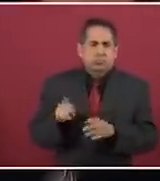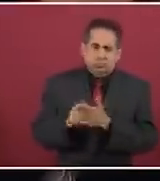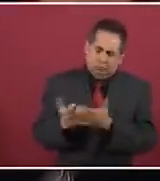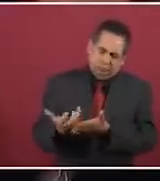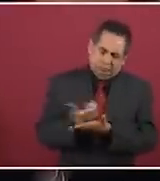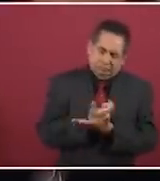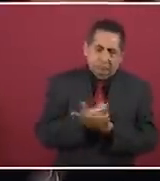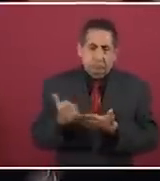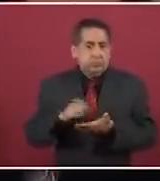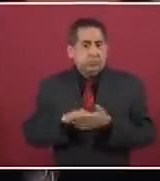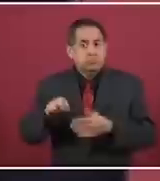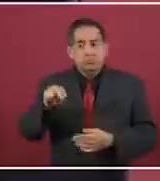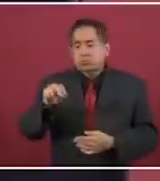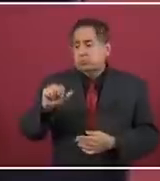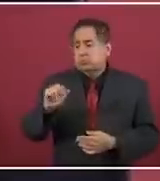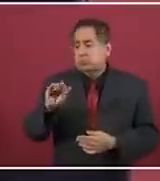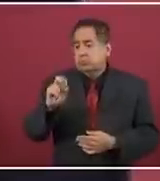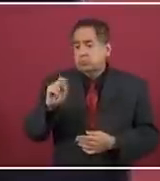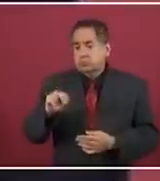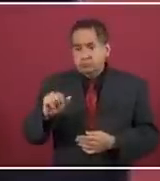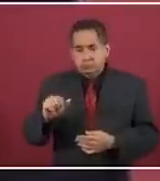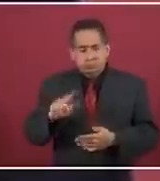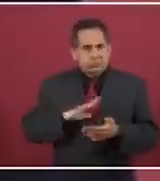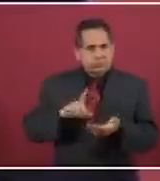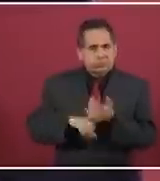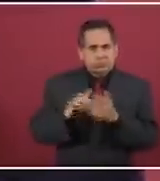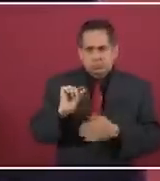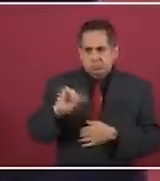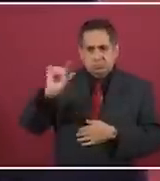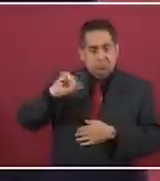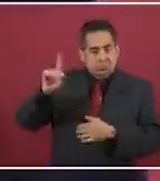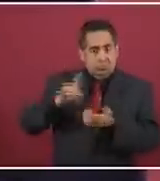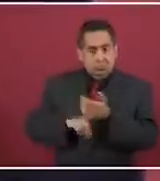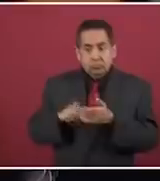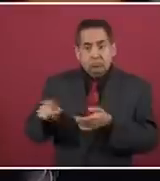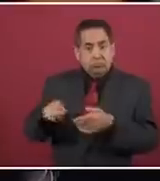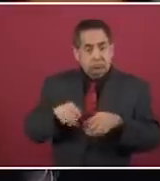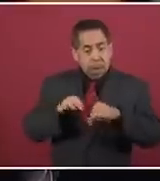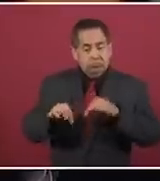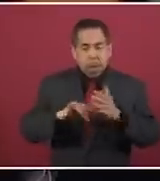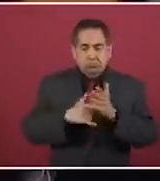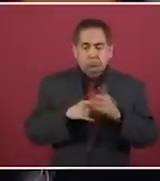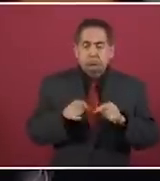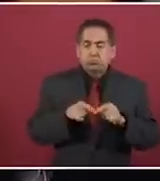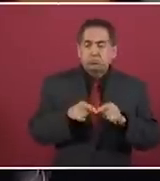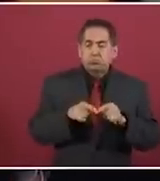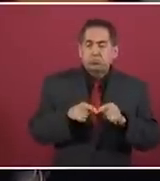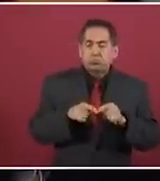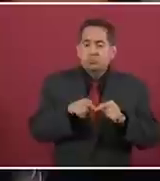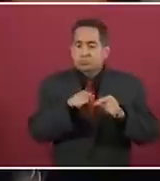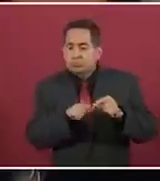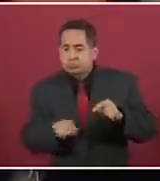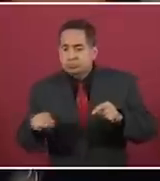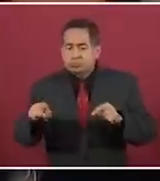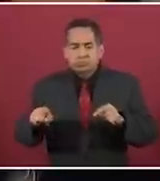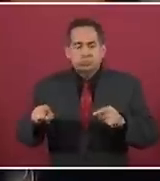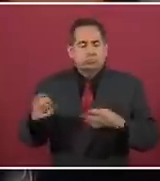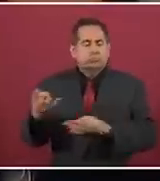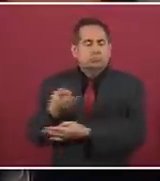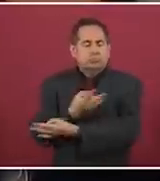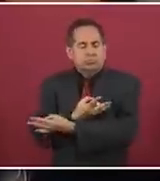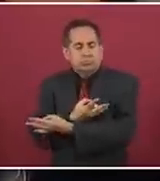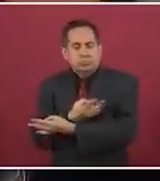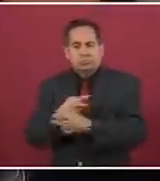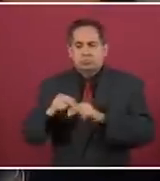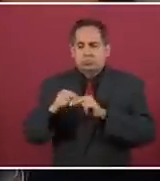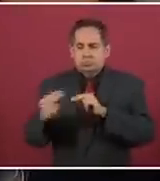En Nacional Financiera hay funcionarios que en horas de trabajo van a hacer yoga, van a nadar